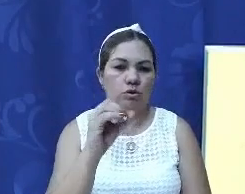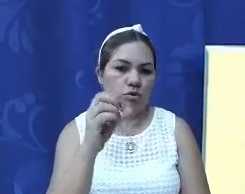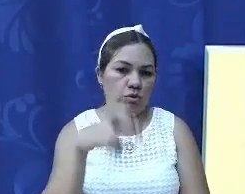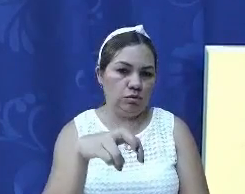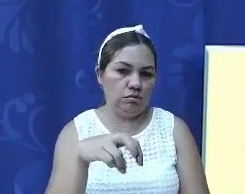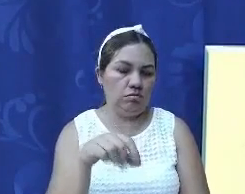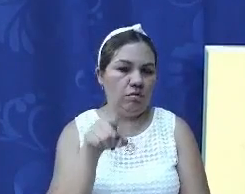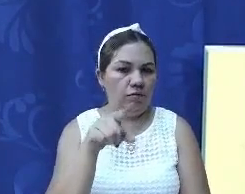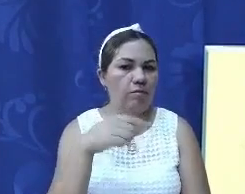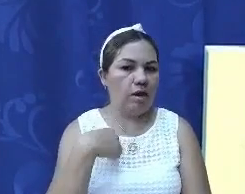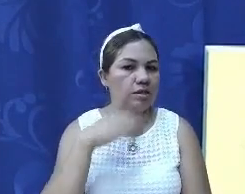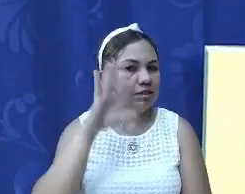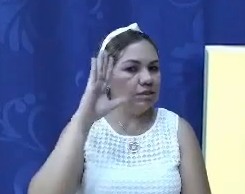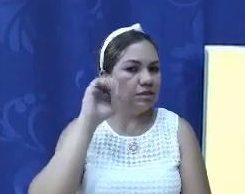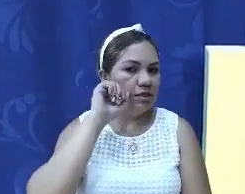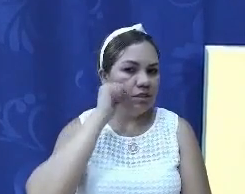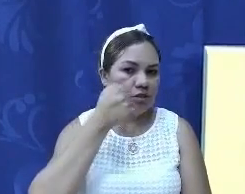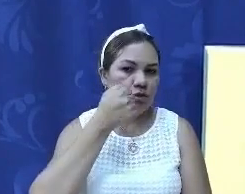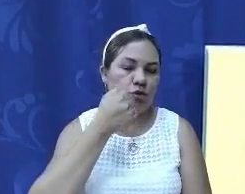más bonito?